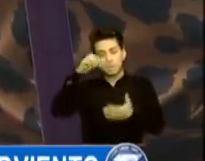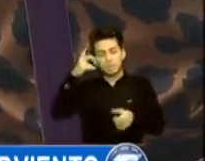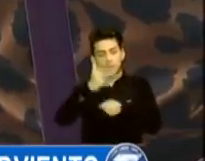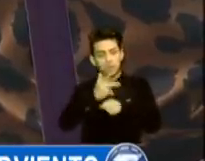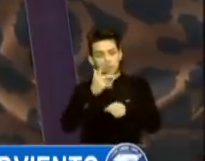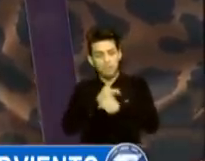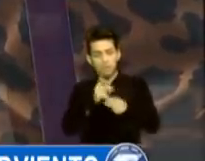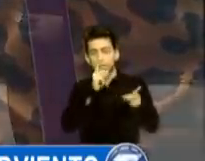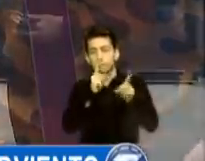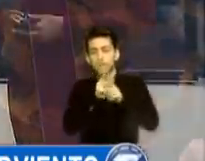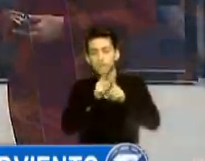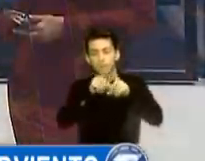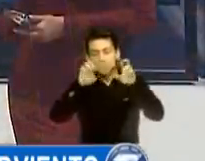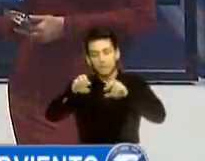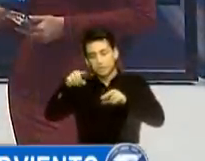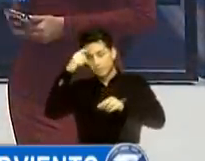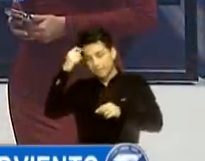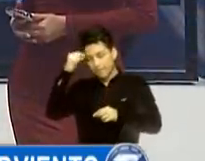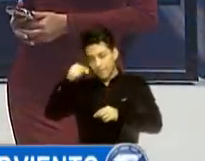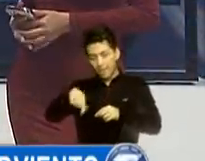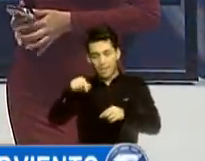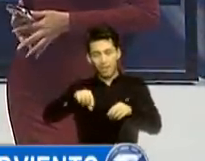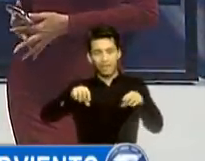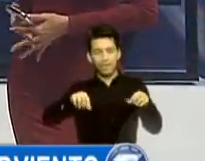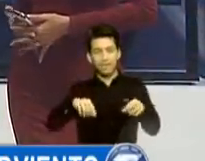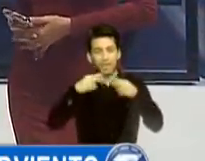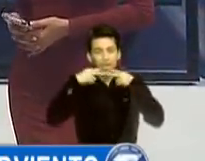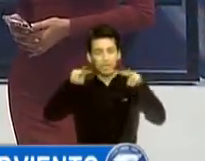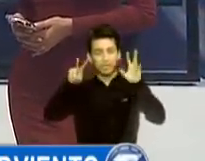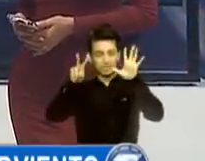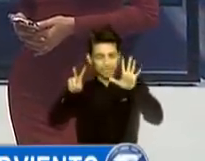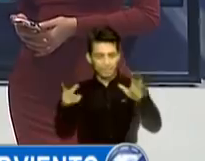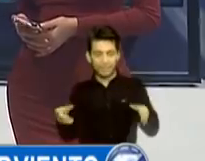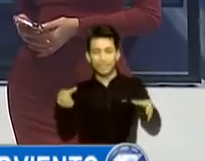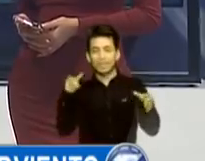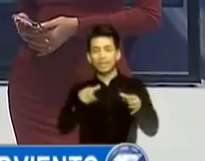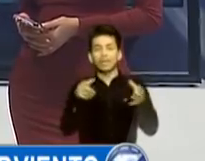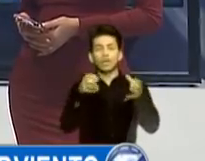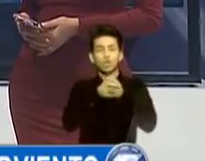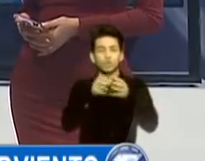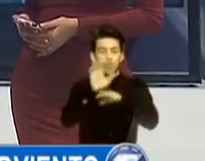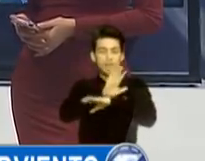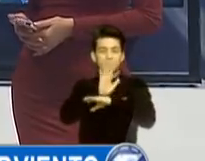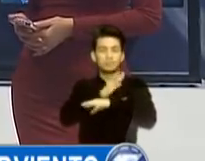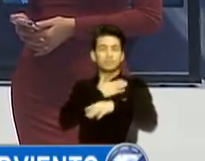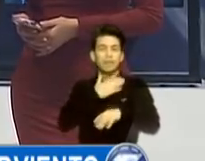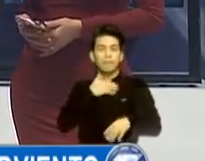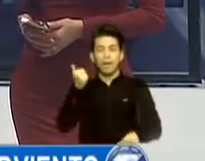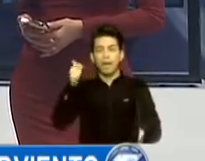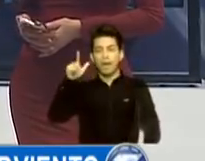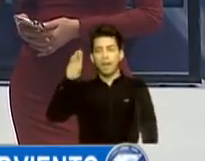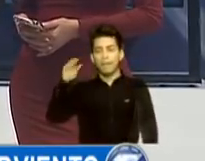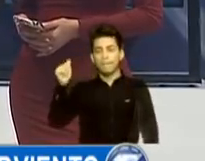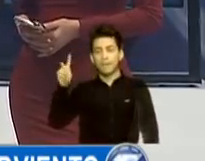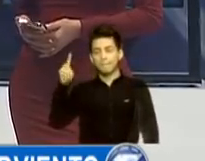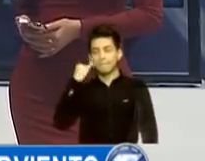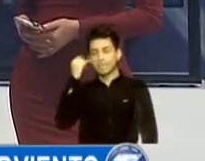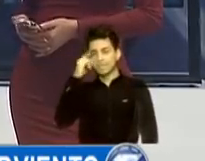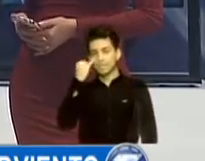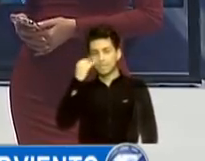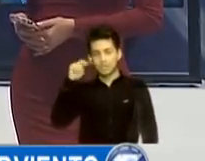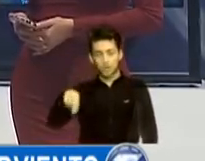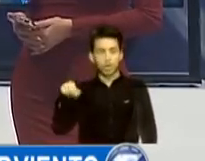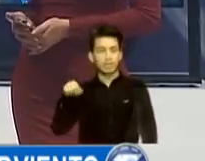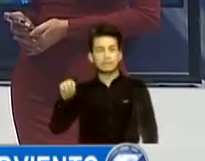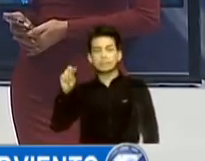del Noti7 y del grupo Albavisión en este domingo, segundo domingo de Adviento, hoy con un olor muy fresco también,